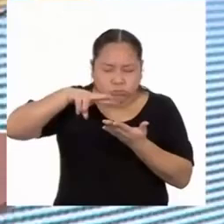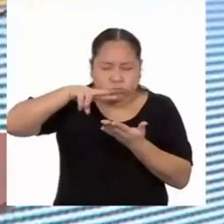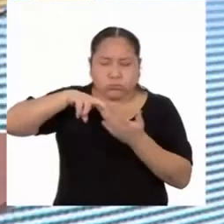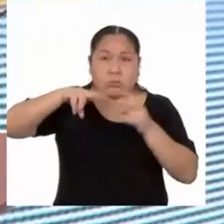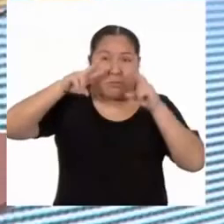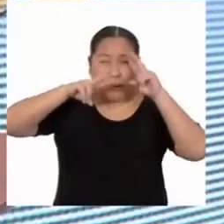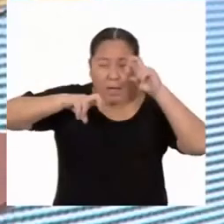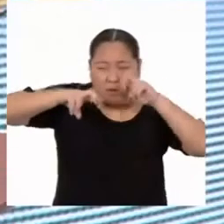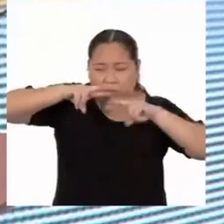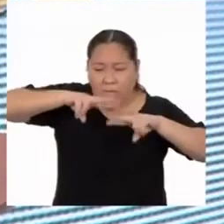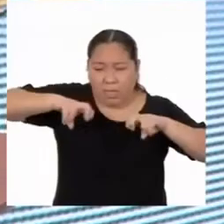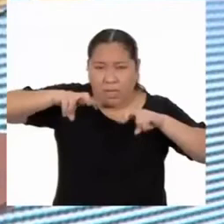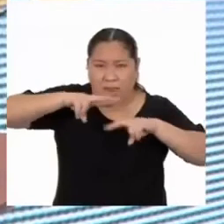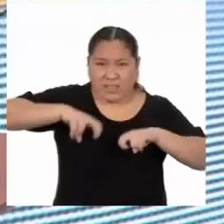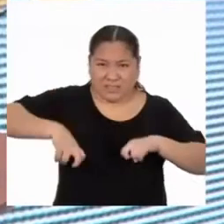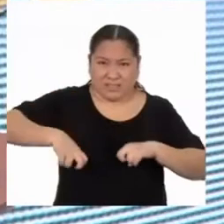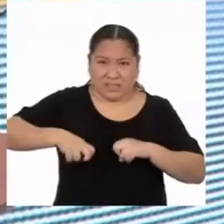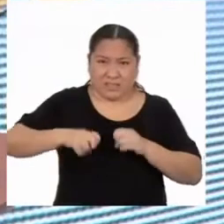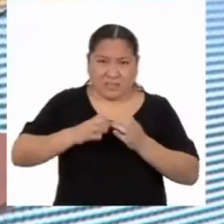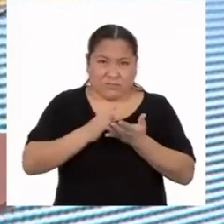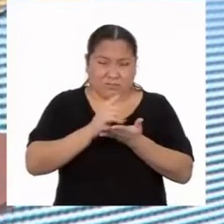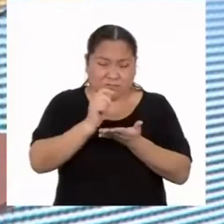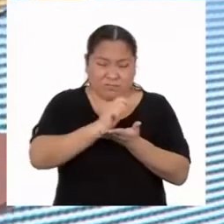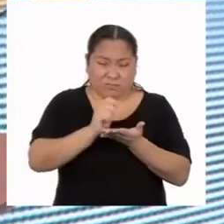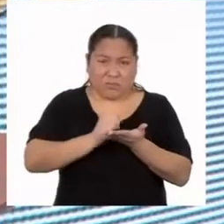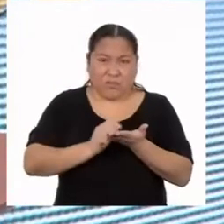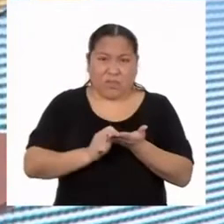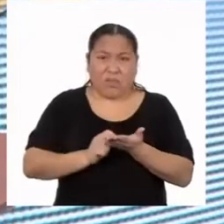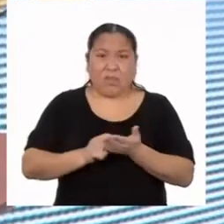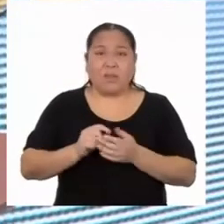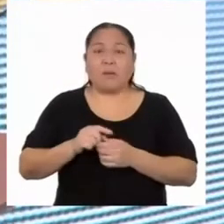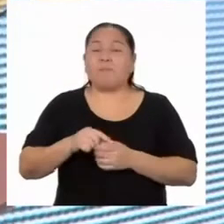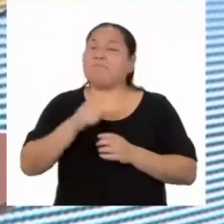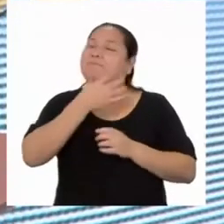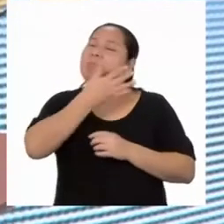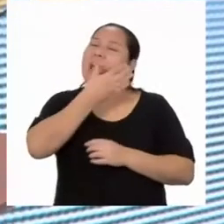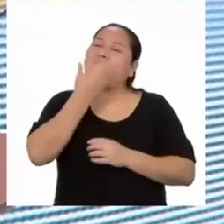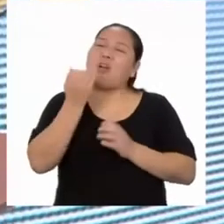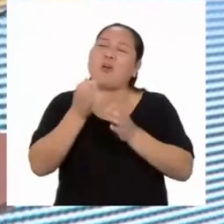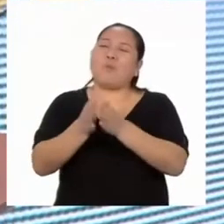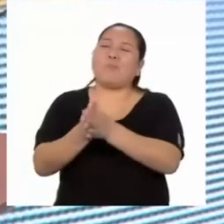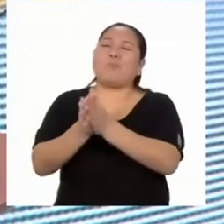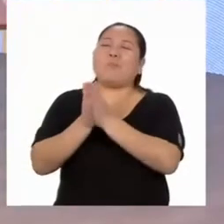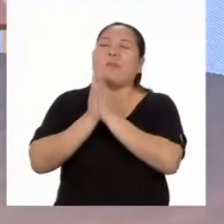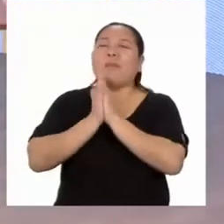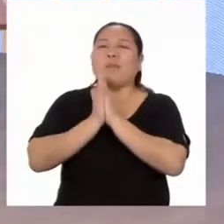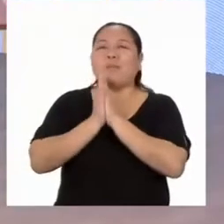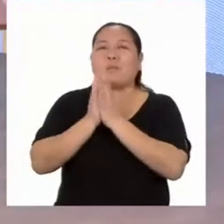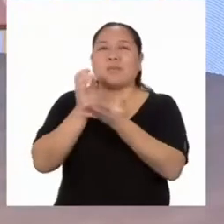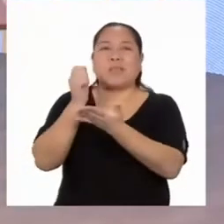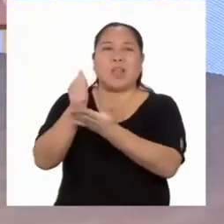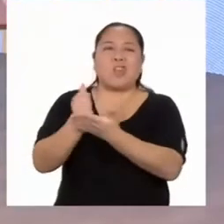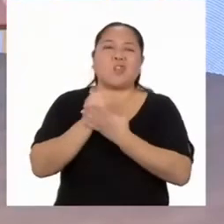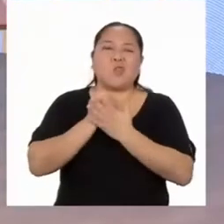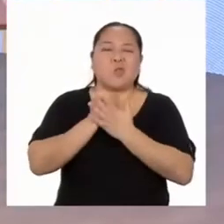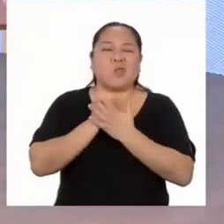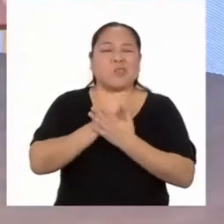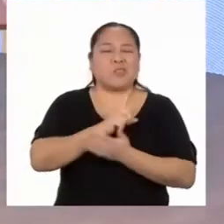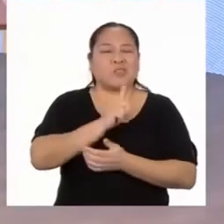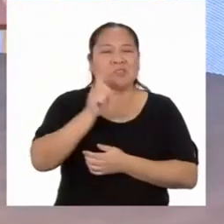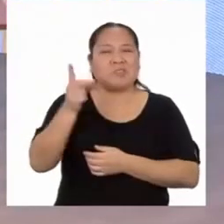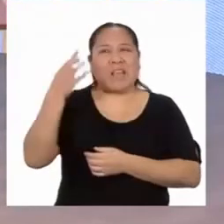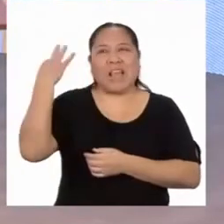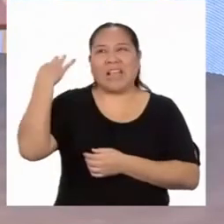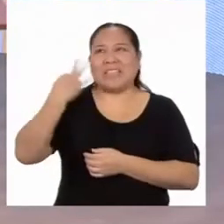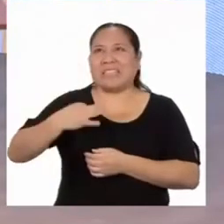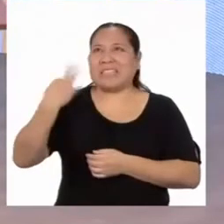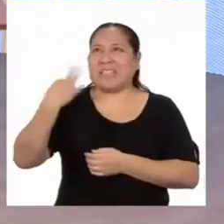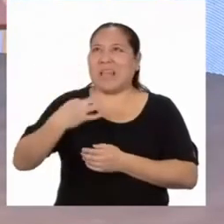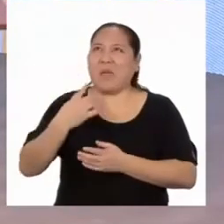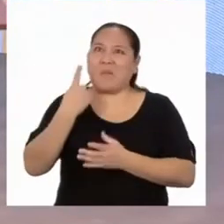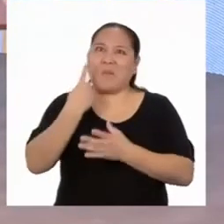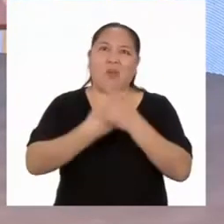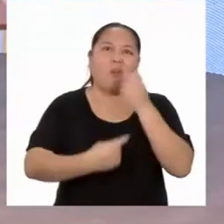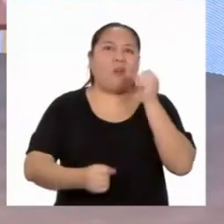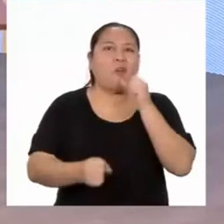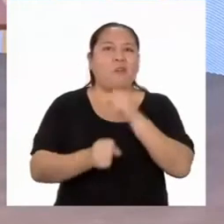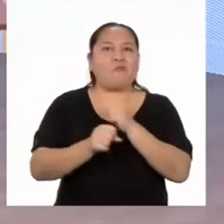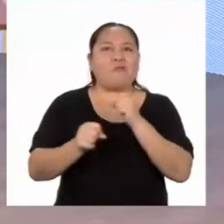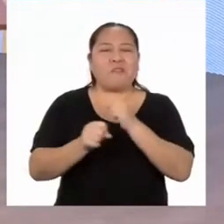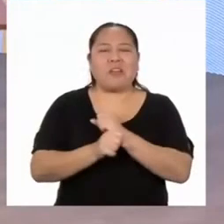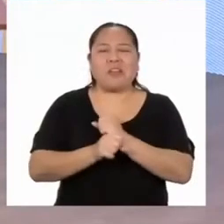pensamos. Creo que mejor le pedimos ayuda al infalible, al siempre confiable,